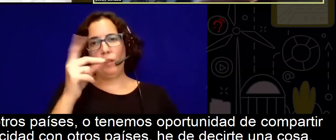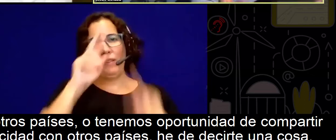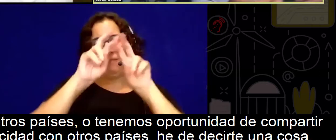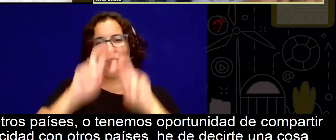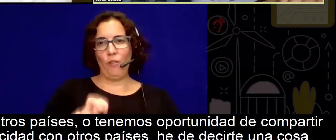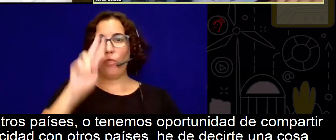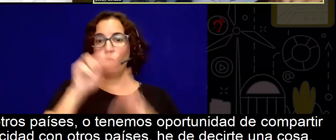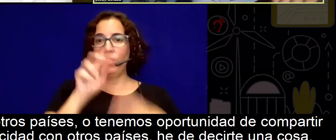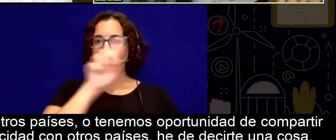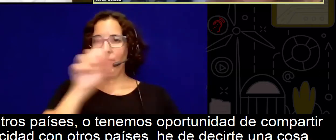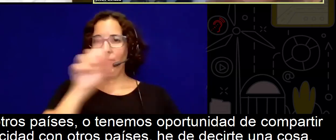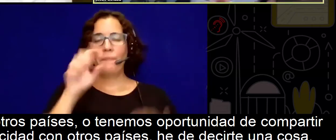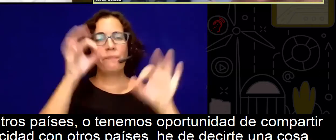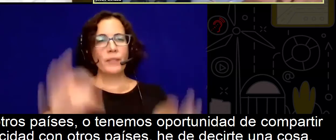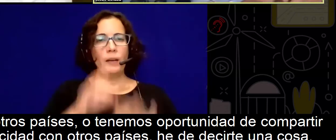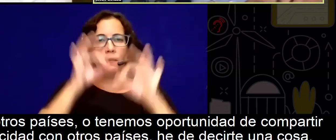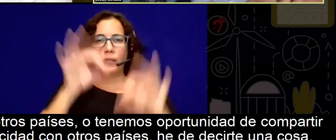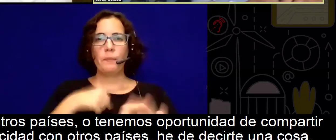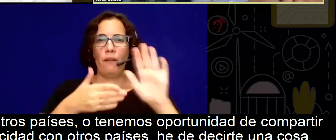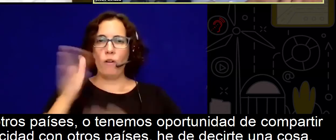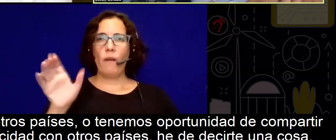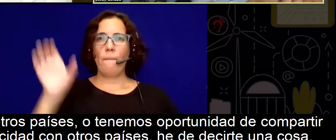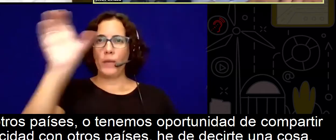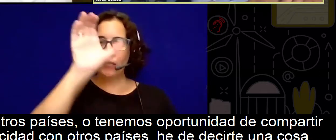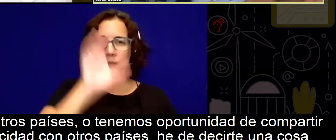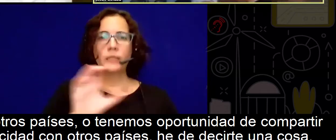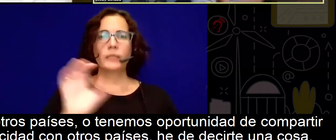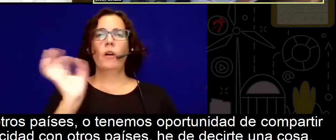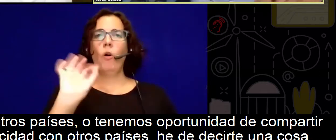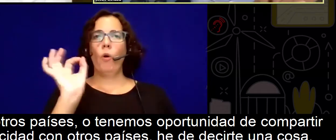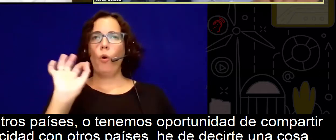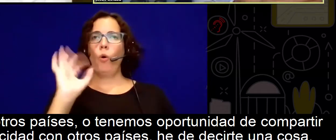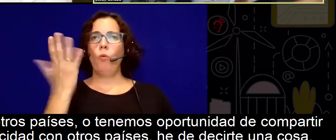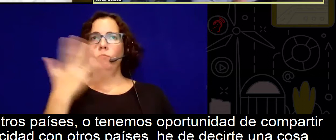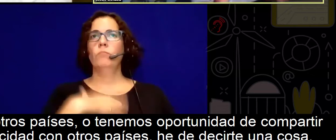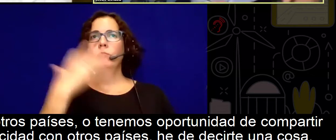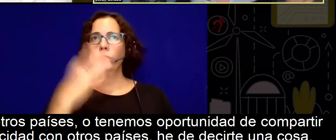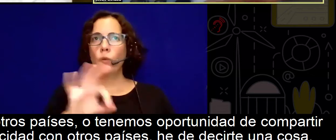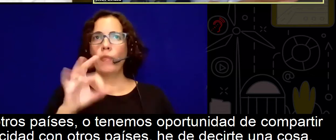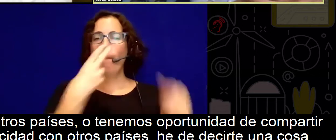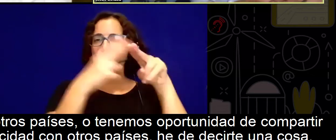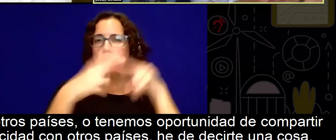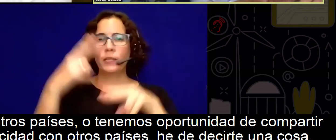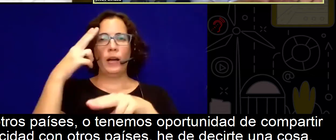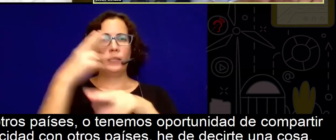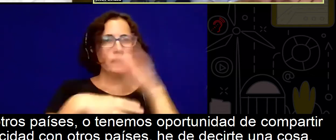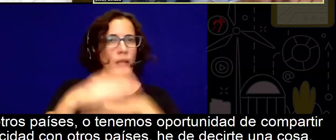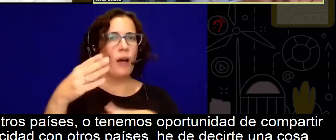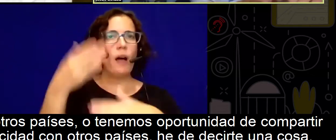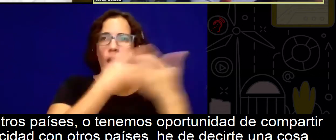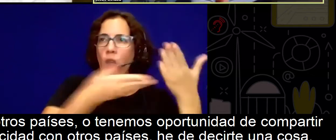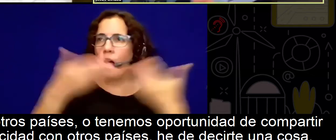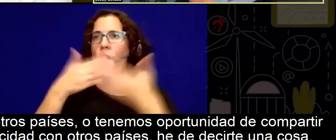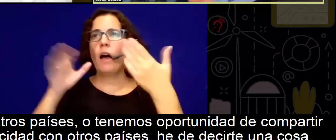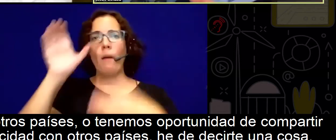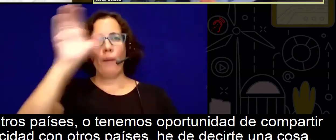siempre que viajo a otros países o tenemos la oportunidad de compartir políticas de discapacidad con otros países, he de